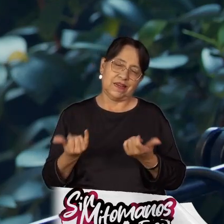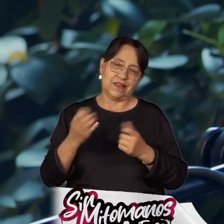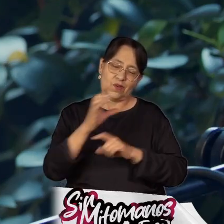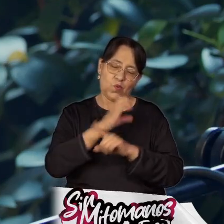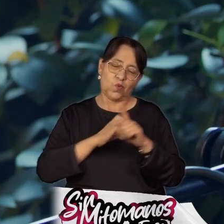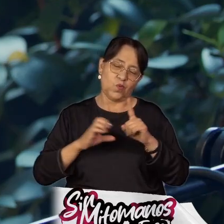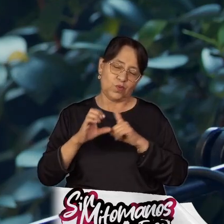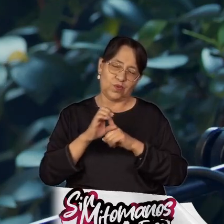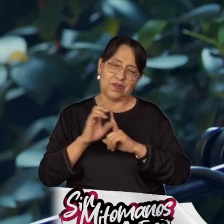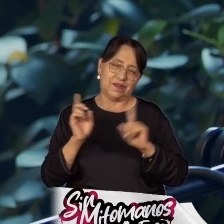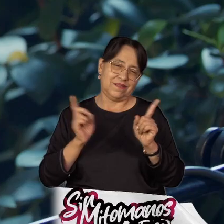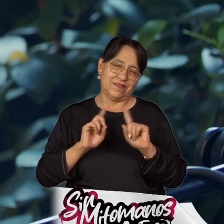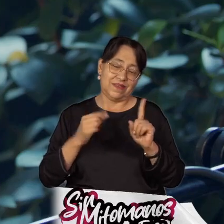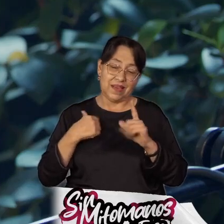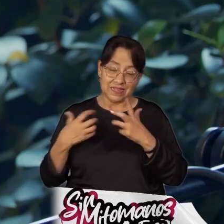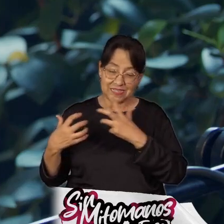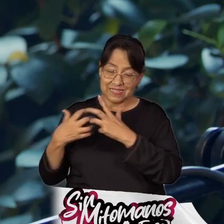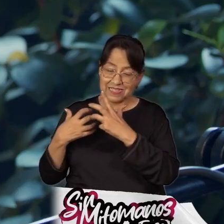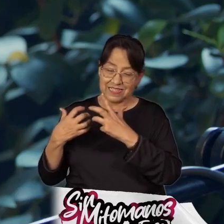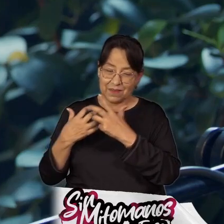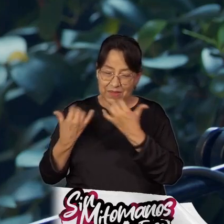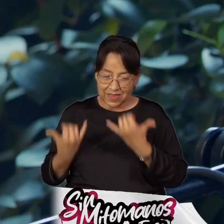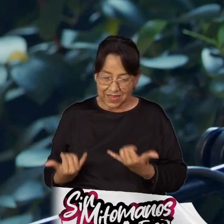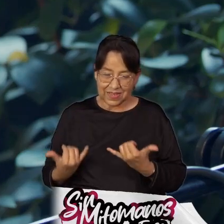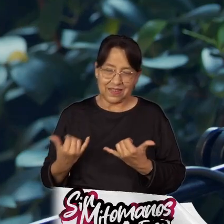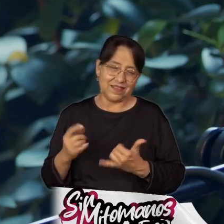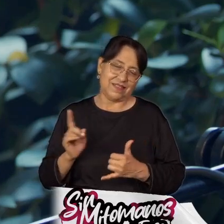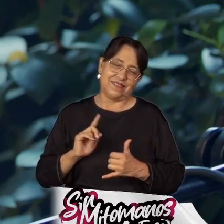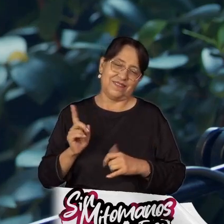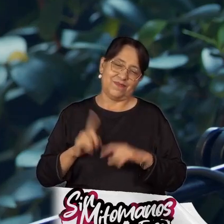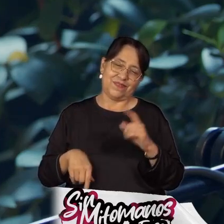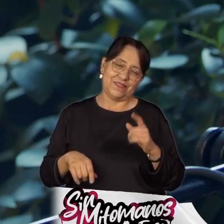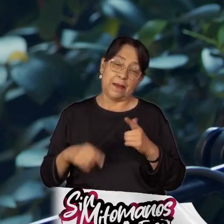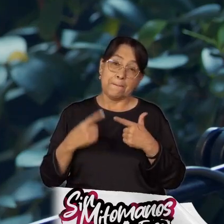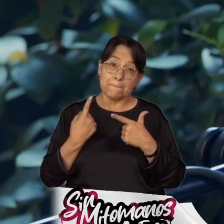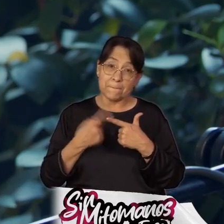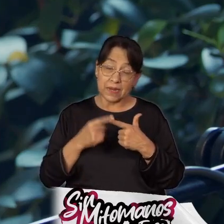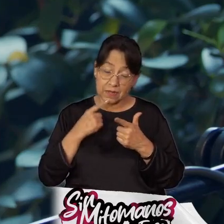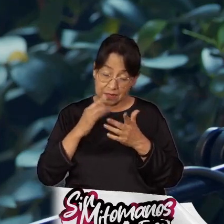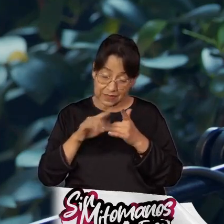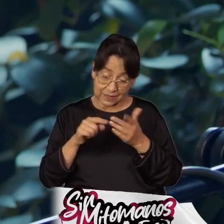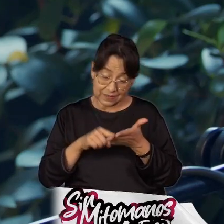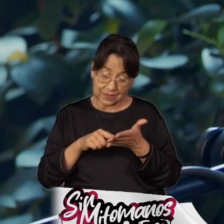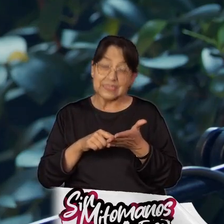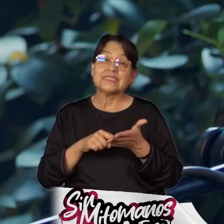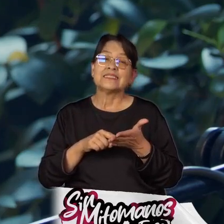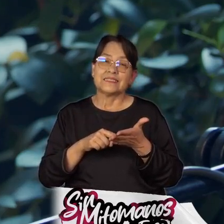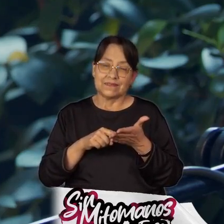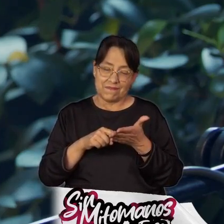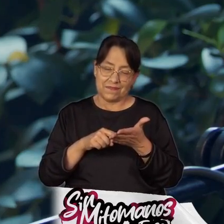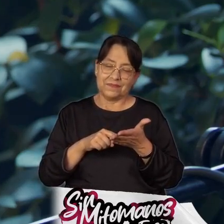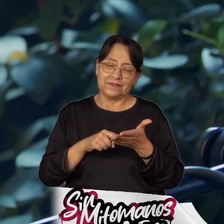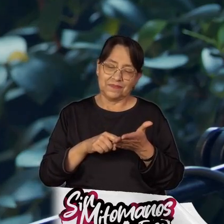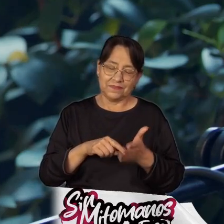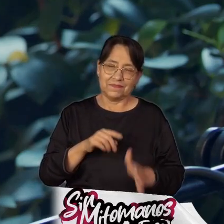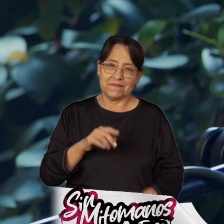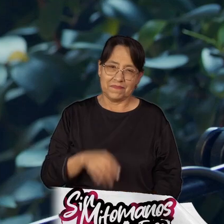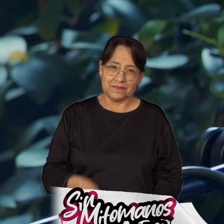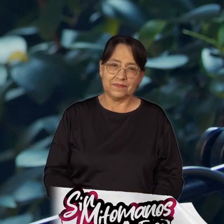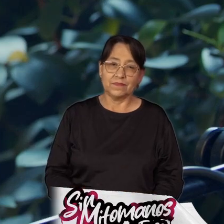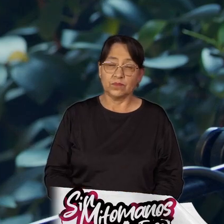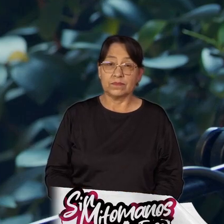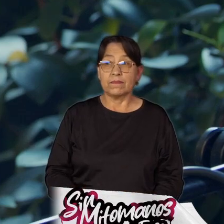no se podría hacer, en nuestra educación y en nuestro sistema no lo podríamos hacer, pero la verdad textual de la palabra de Dios sí es la